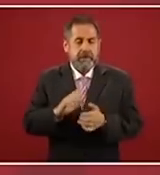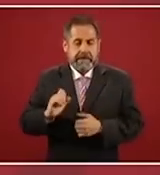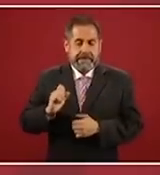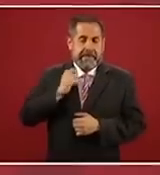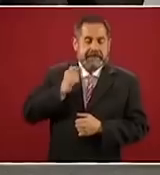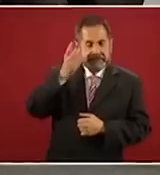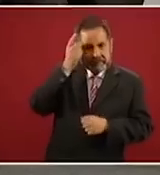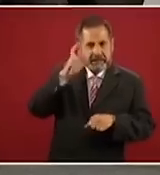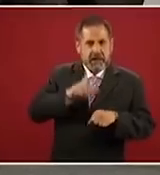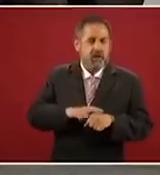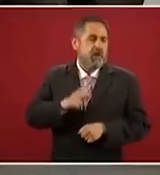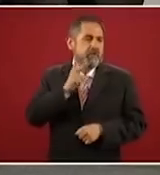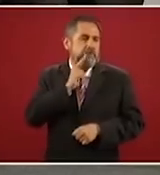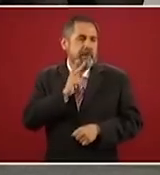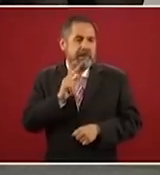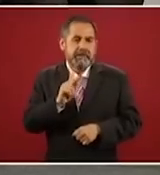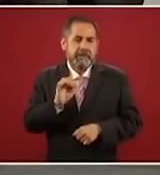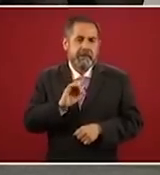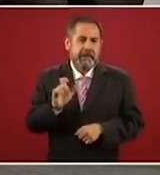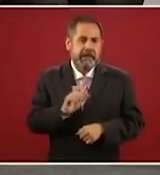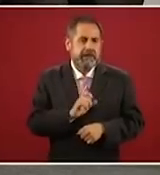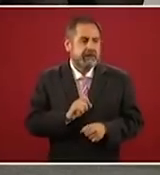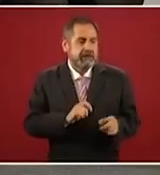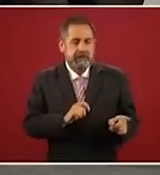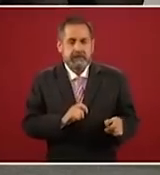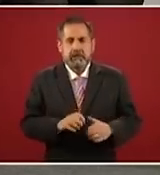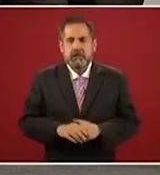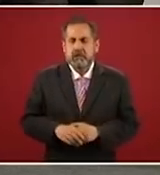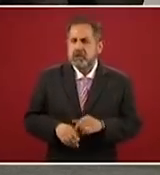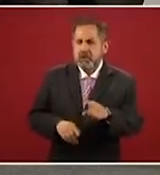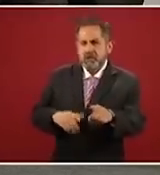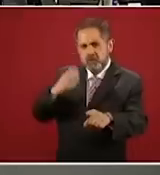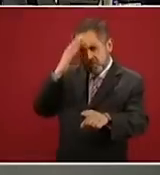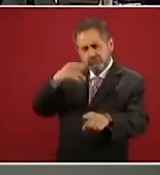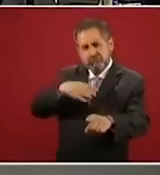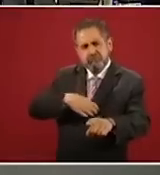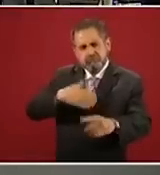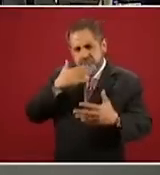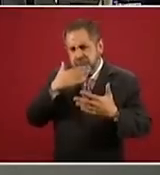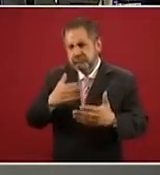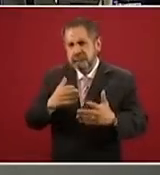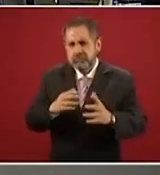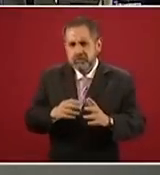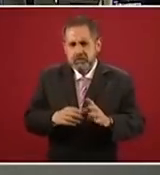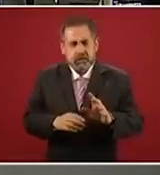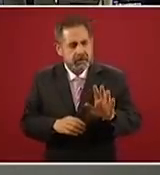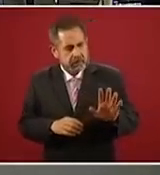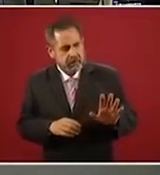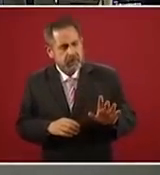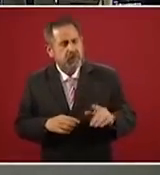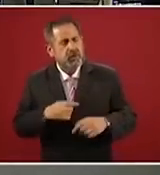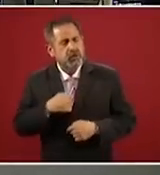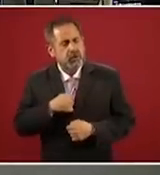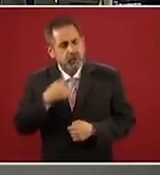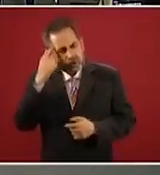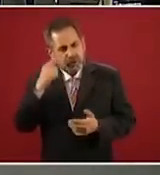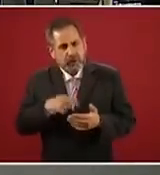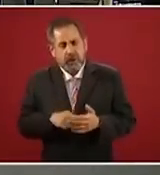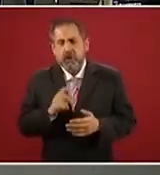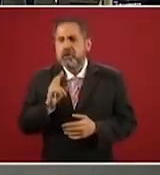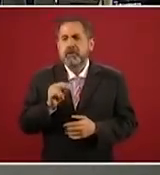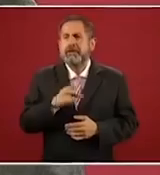exdirector de Pemex. Pero usted lo celebra, presidente. Yo creo que no se